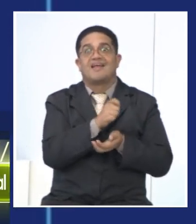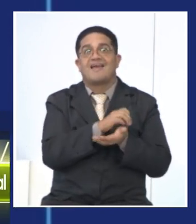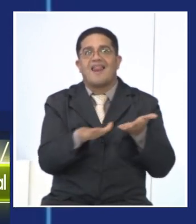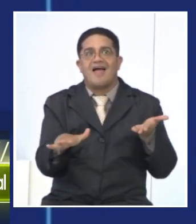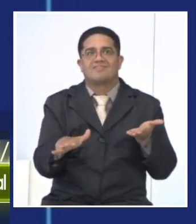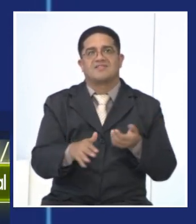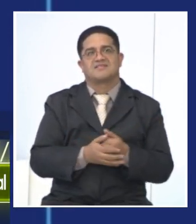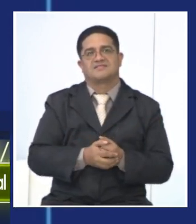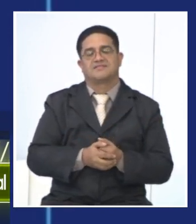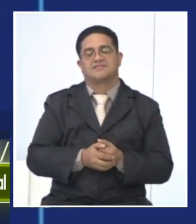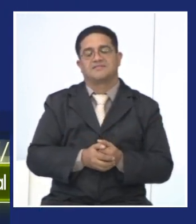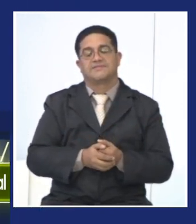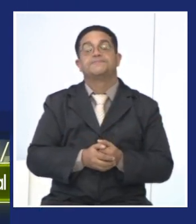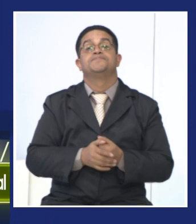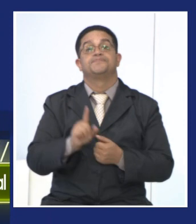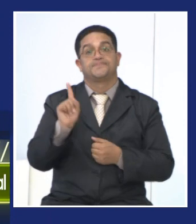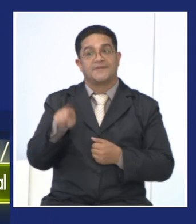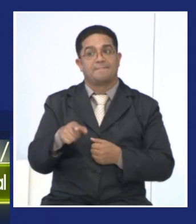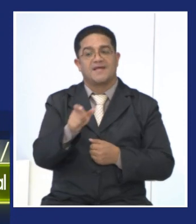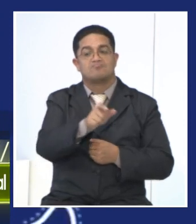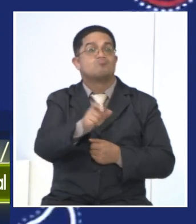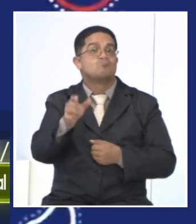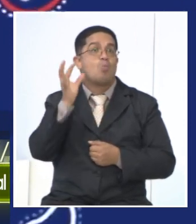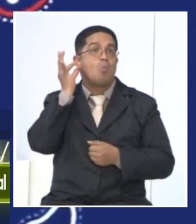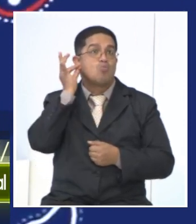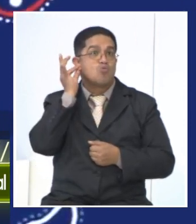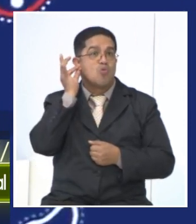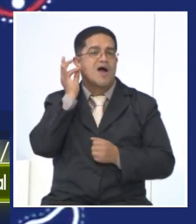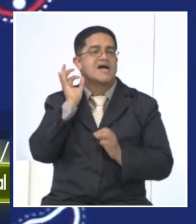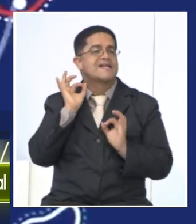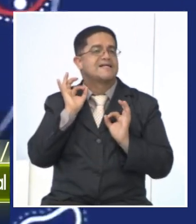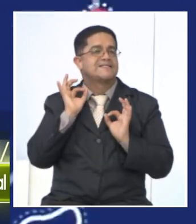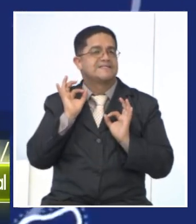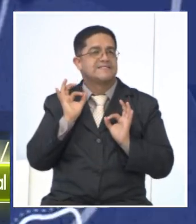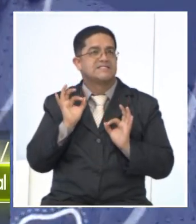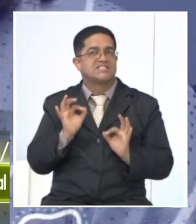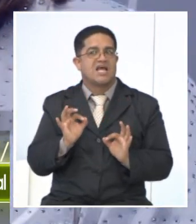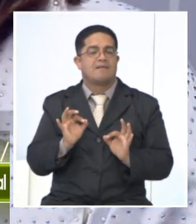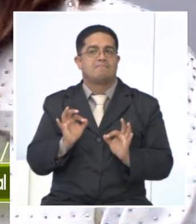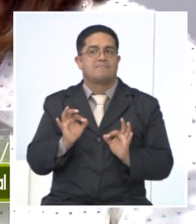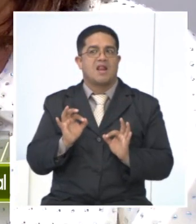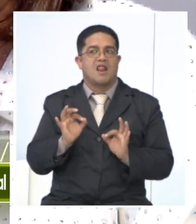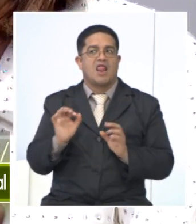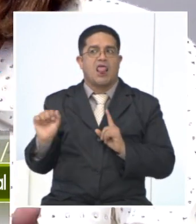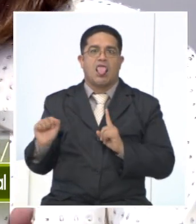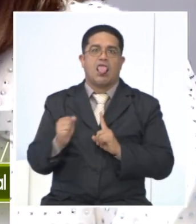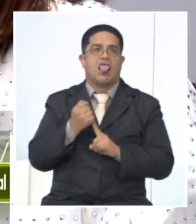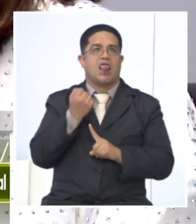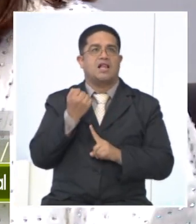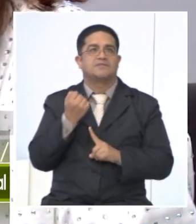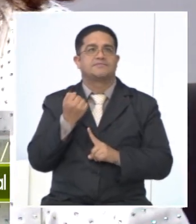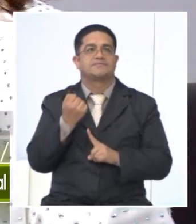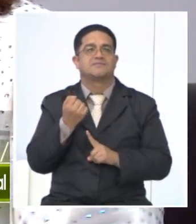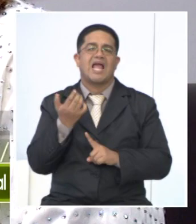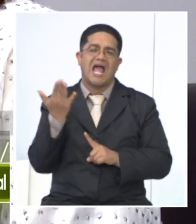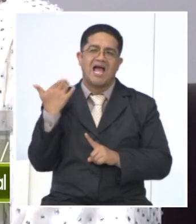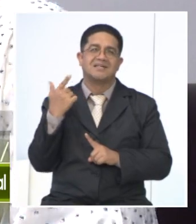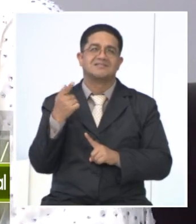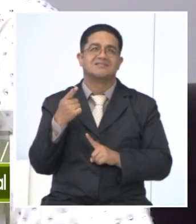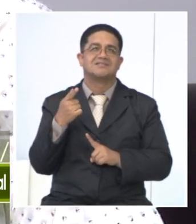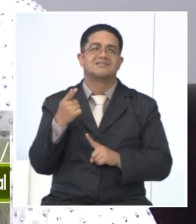dan. Y para las mujeres que siempre estábamos en exposición total, que si no era con una laminita de